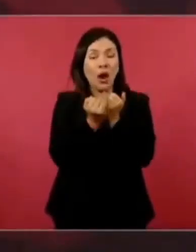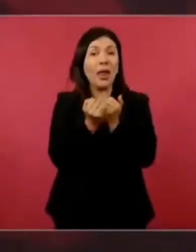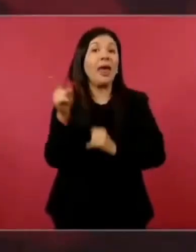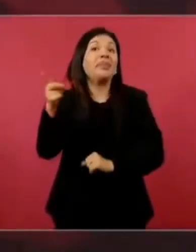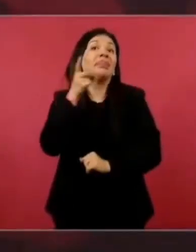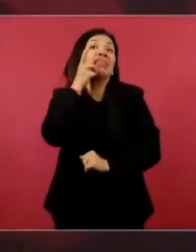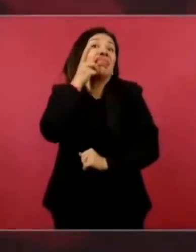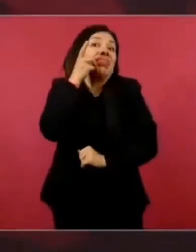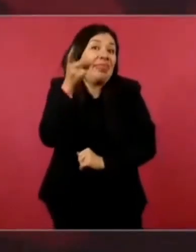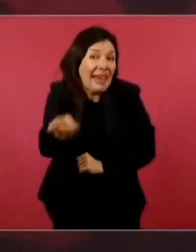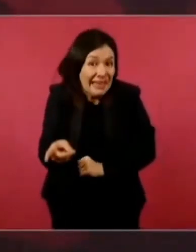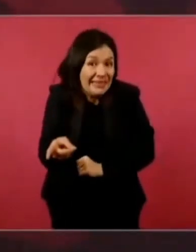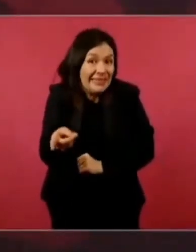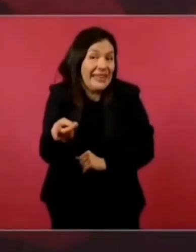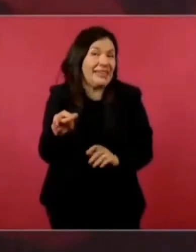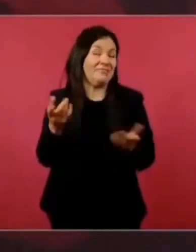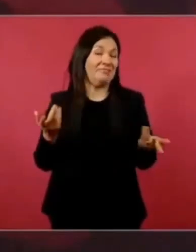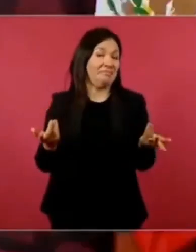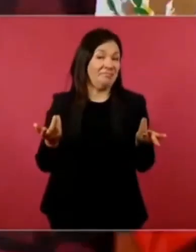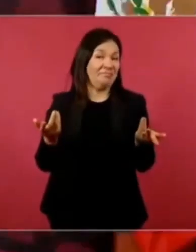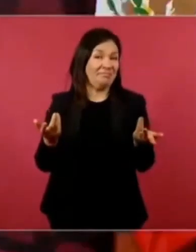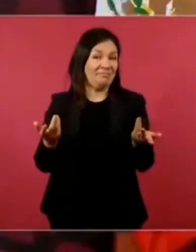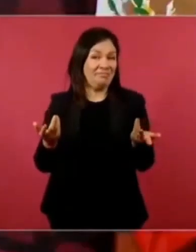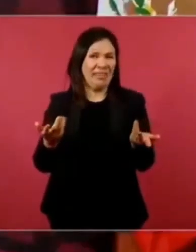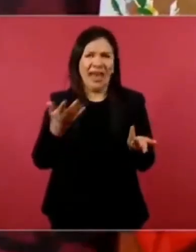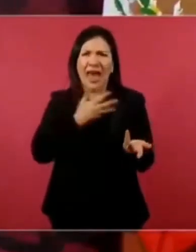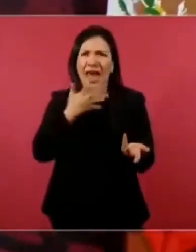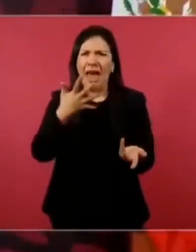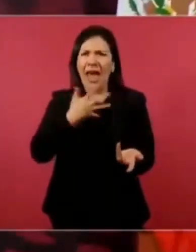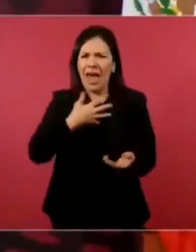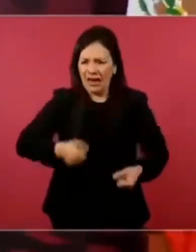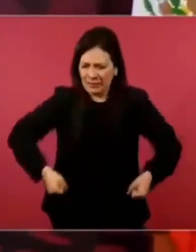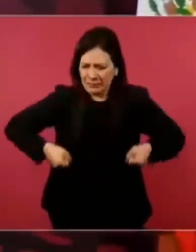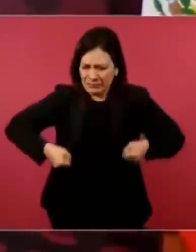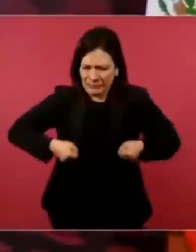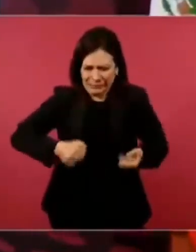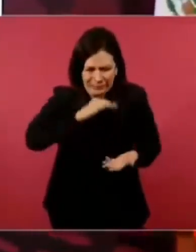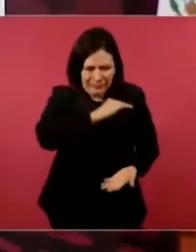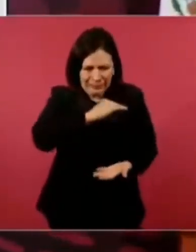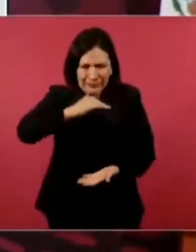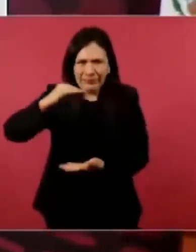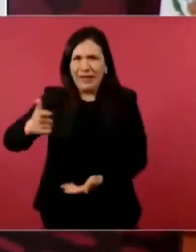supuestamente, pero los portafolios de dinero, yo me imagino, ¿no?,